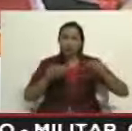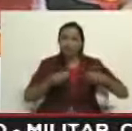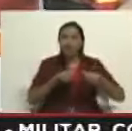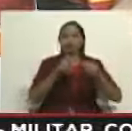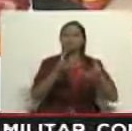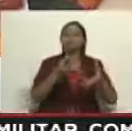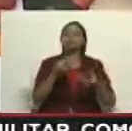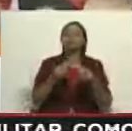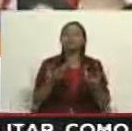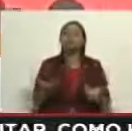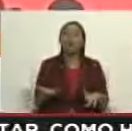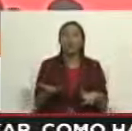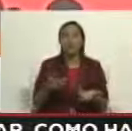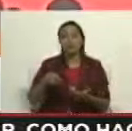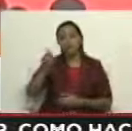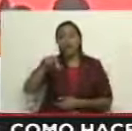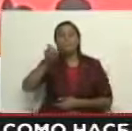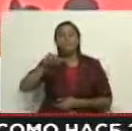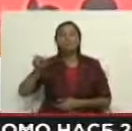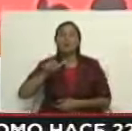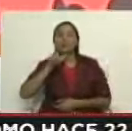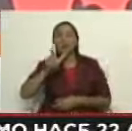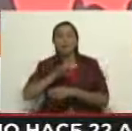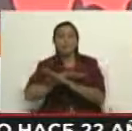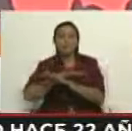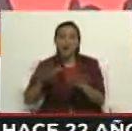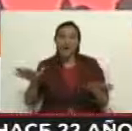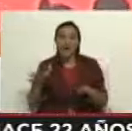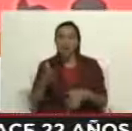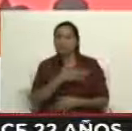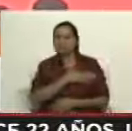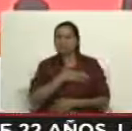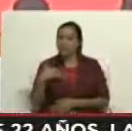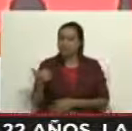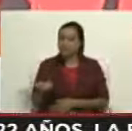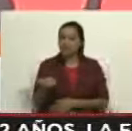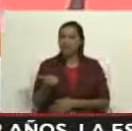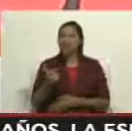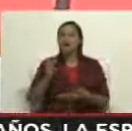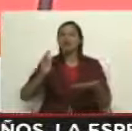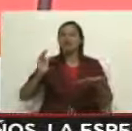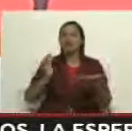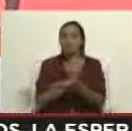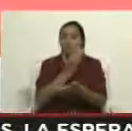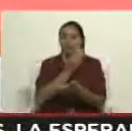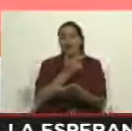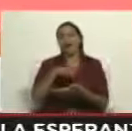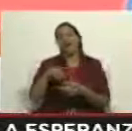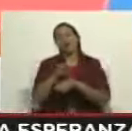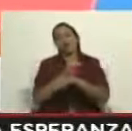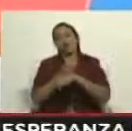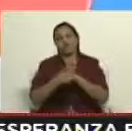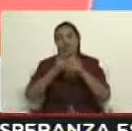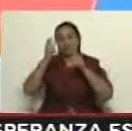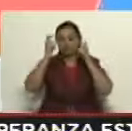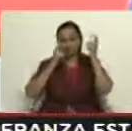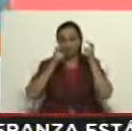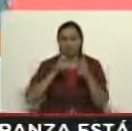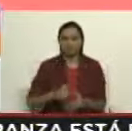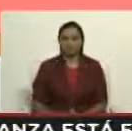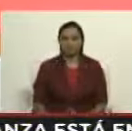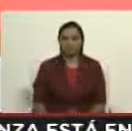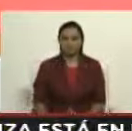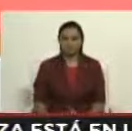de esos malvados que lo que querían era tumbar al gobierno del comandante Chávez.